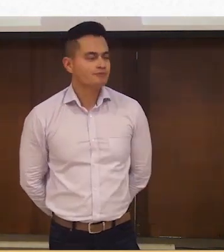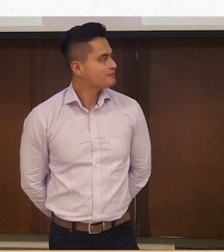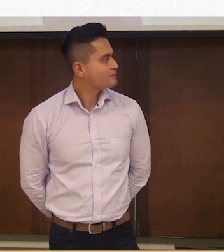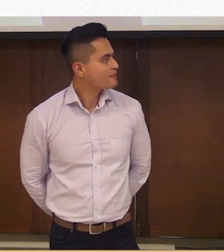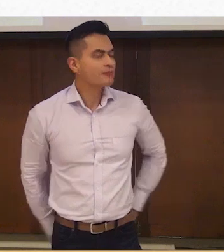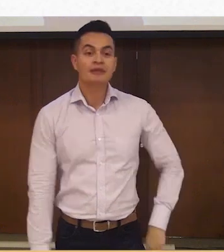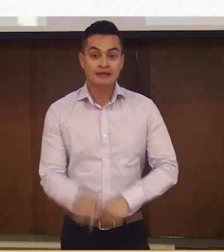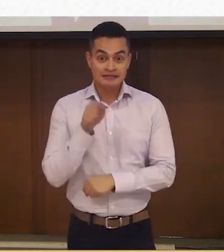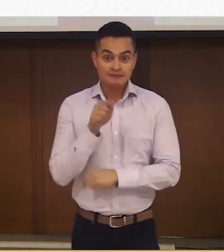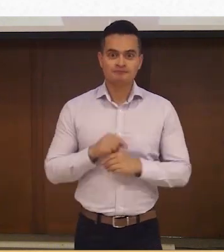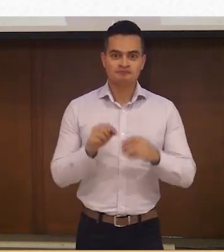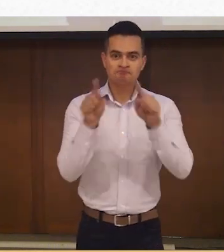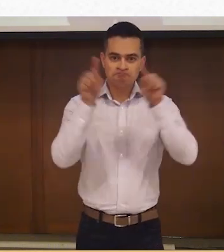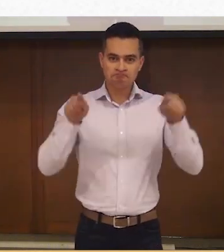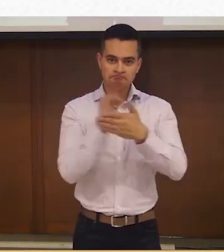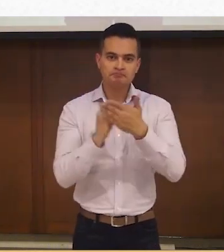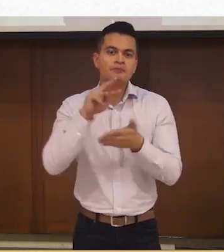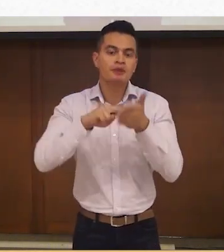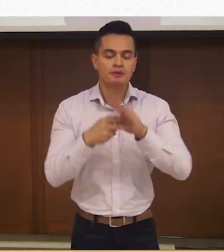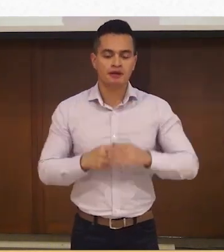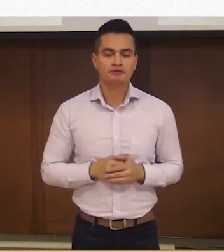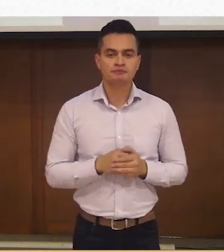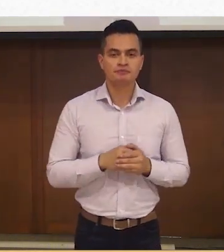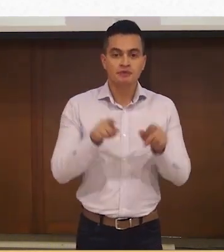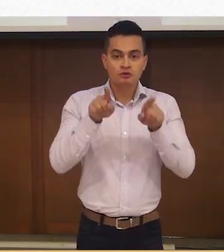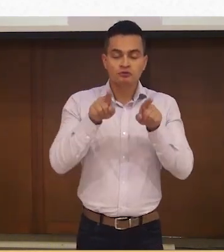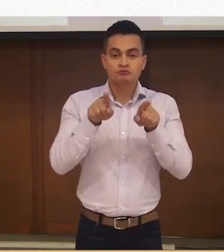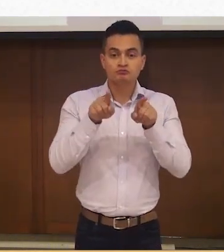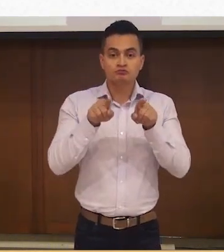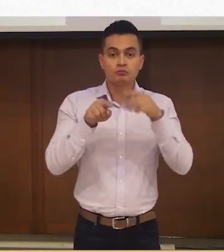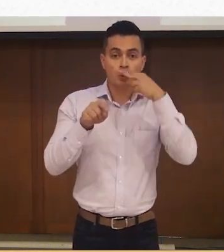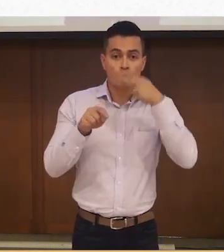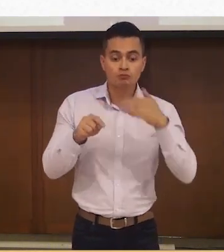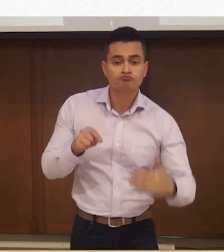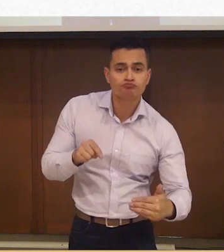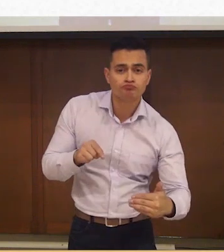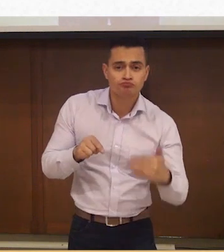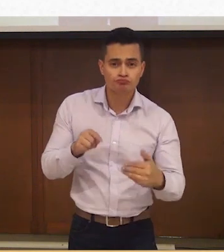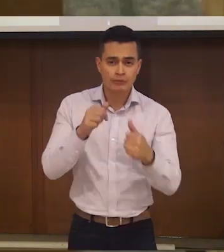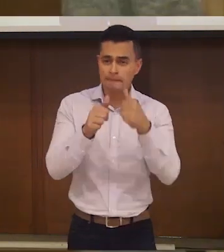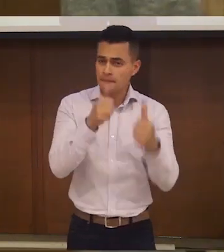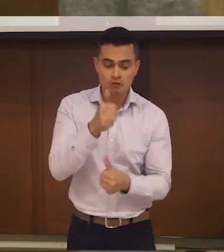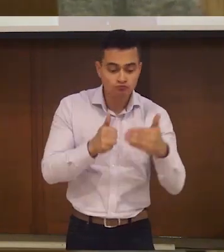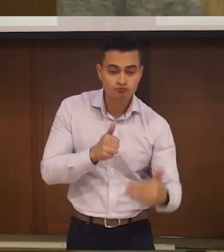Entonces, aquí ocurría que el hermano menor empezaba a